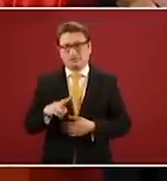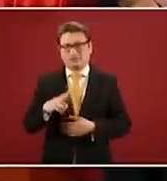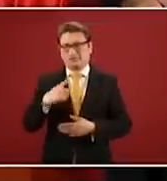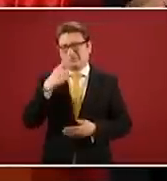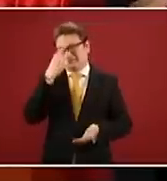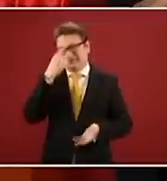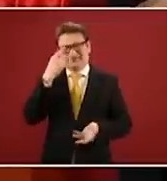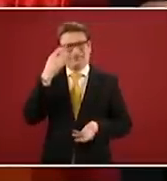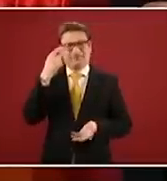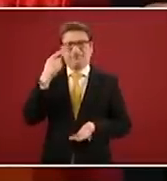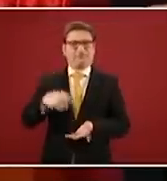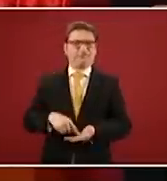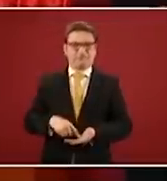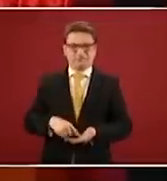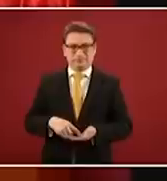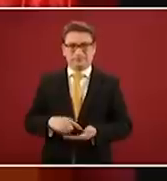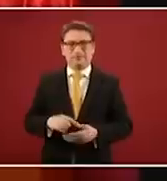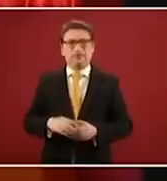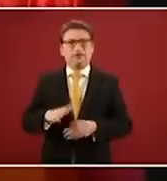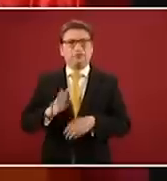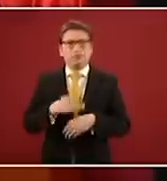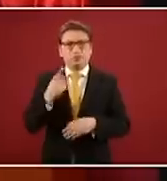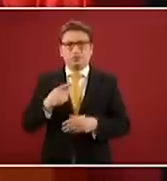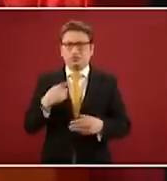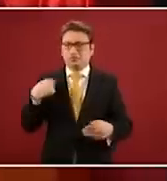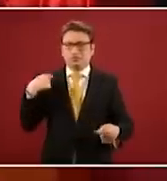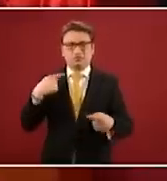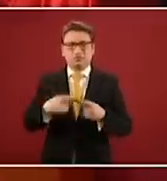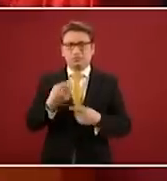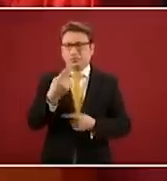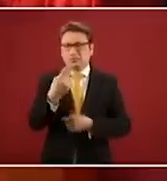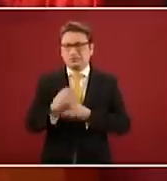increíble que en 25 años